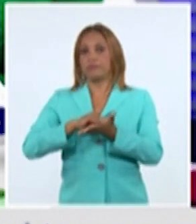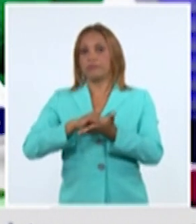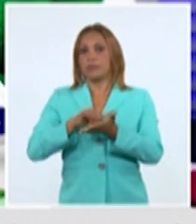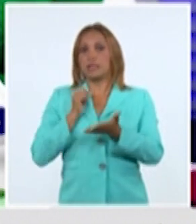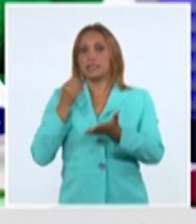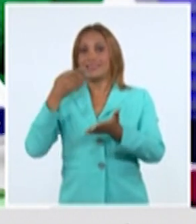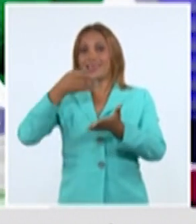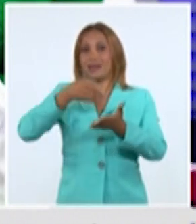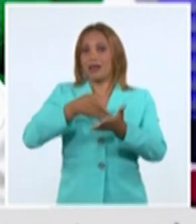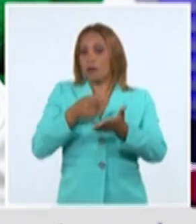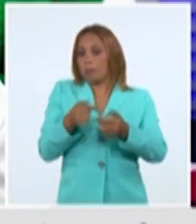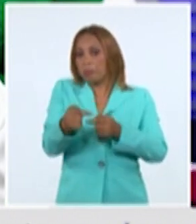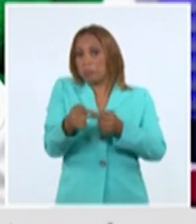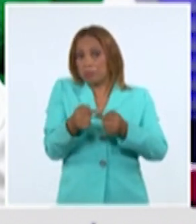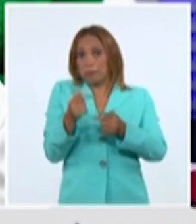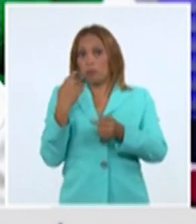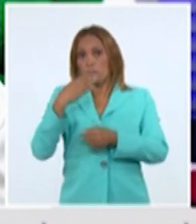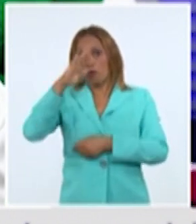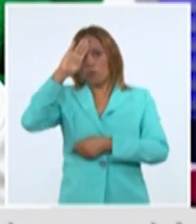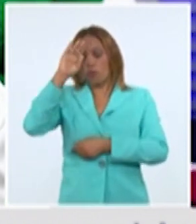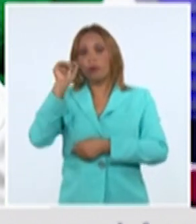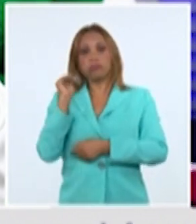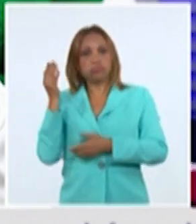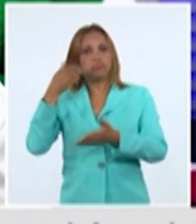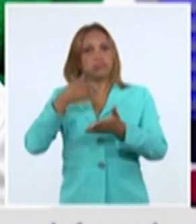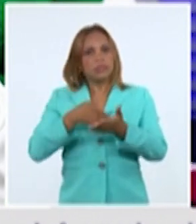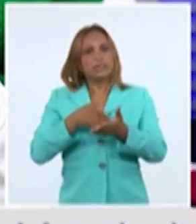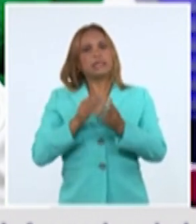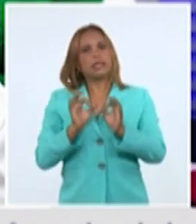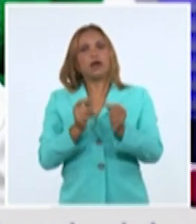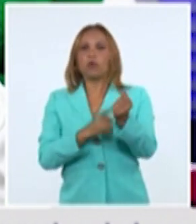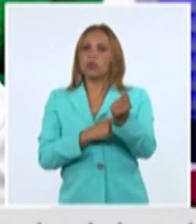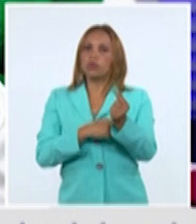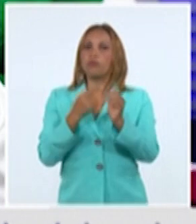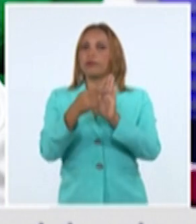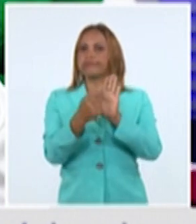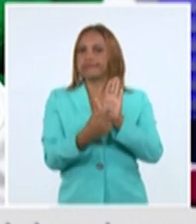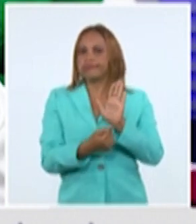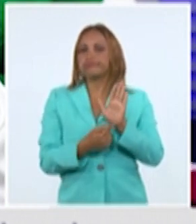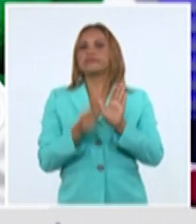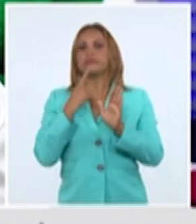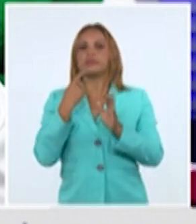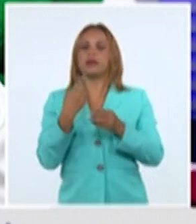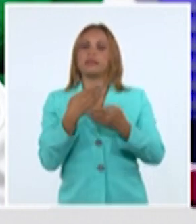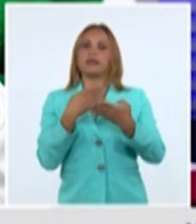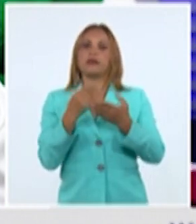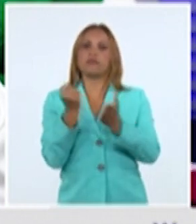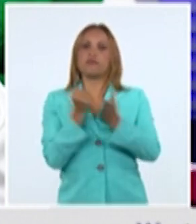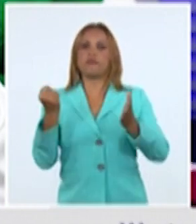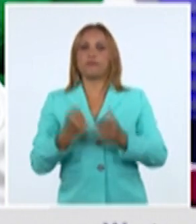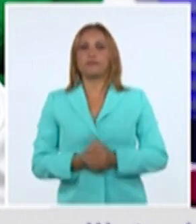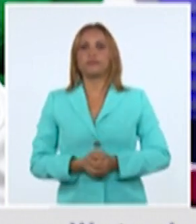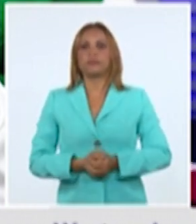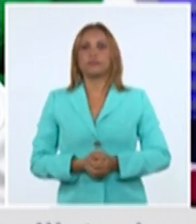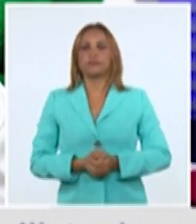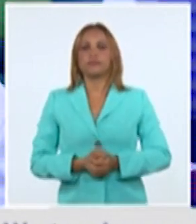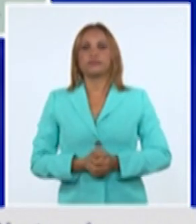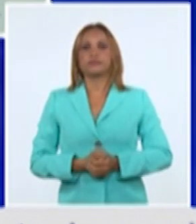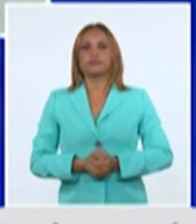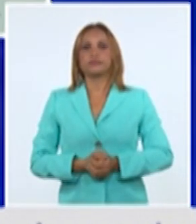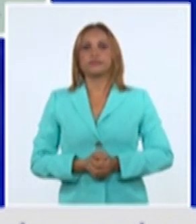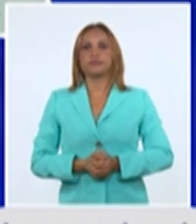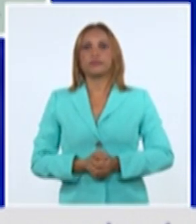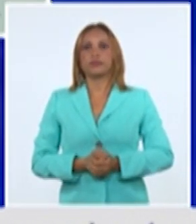recientemente a Cuba y por el protocolo sanitario se hizo el diagnóstico. El gráfico de comportamiento de los casos que